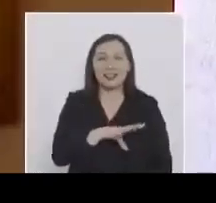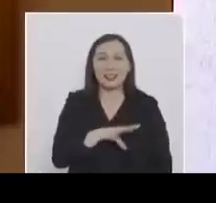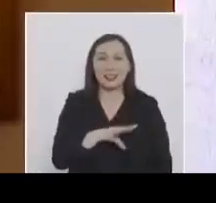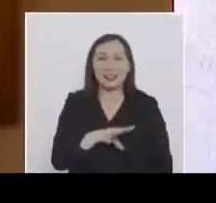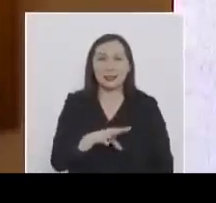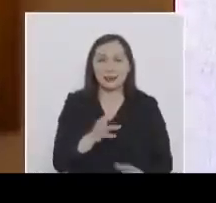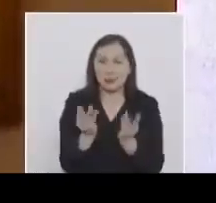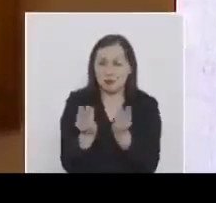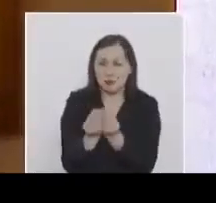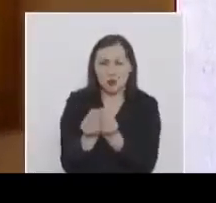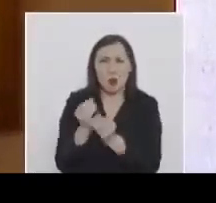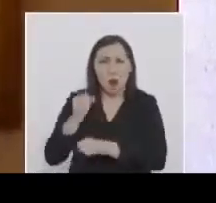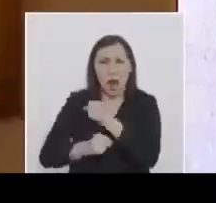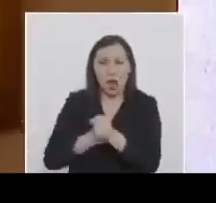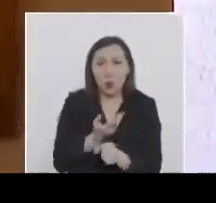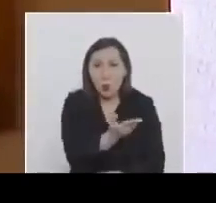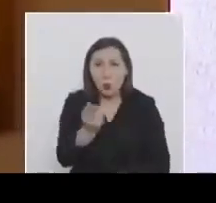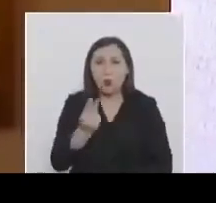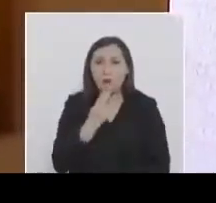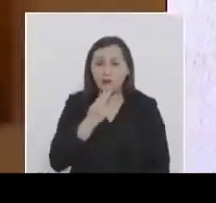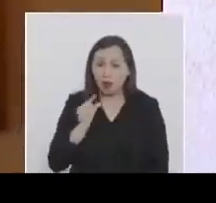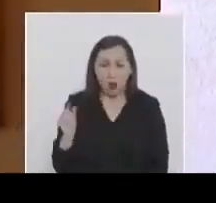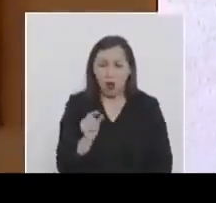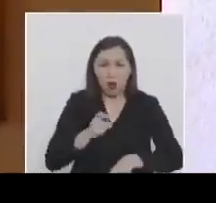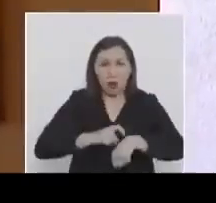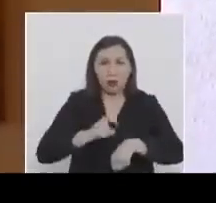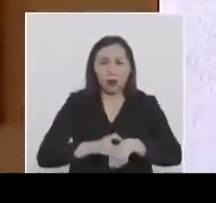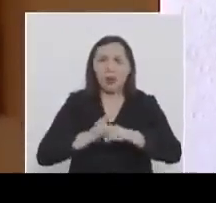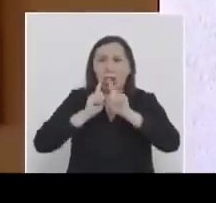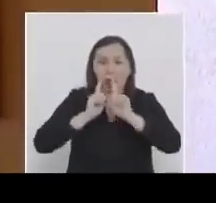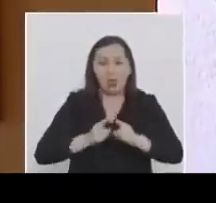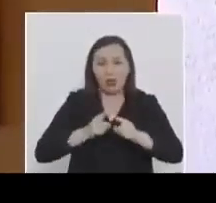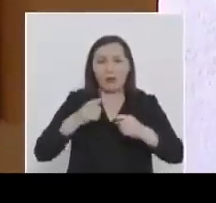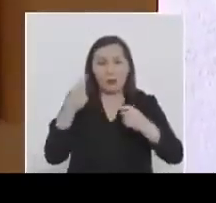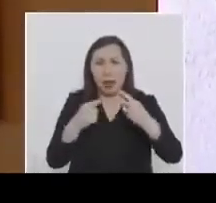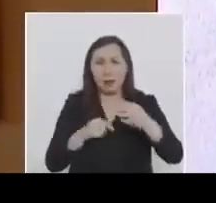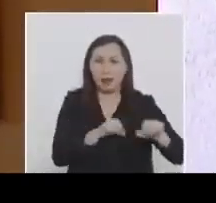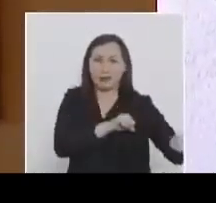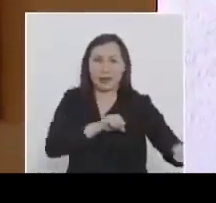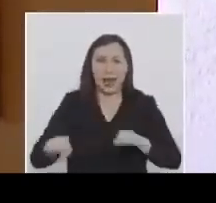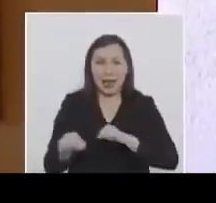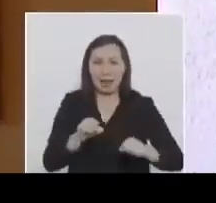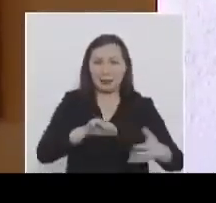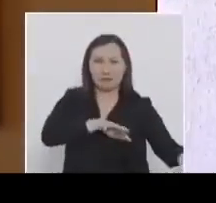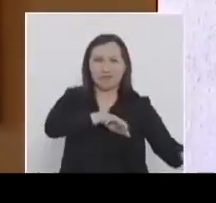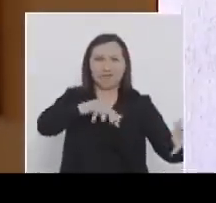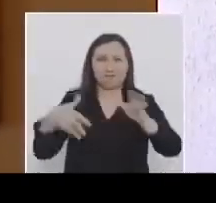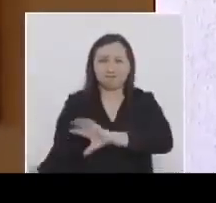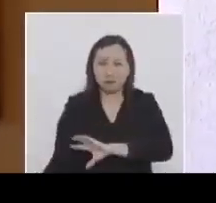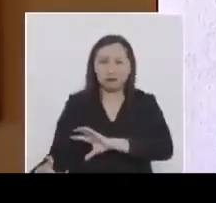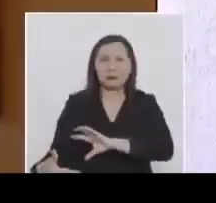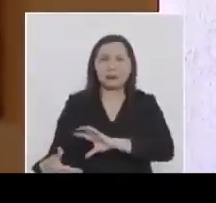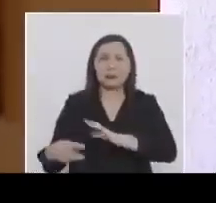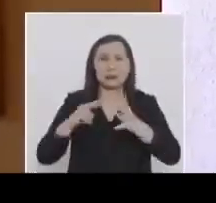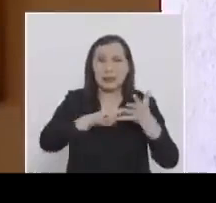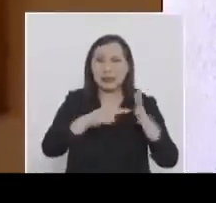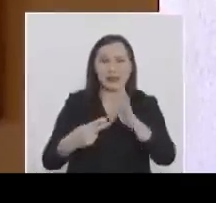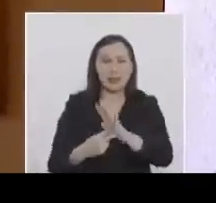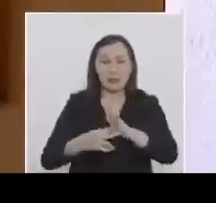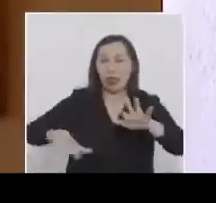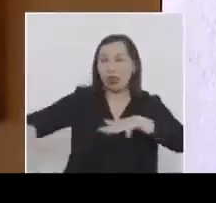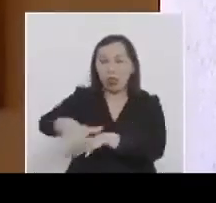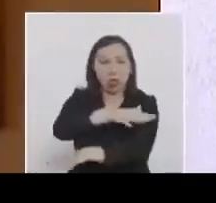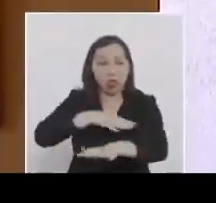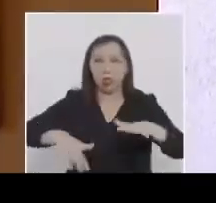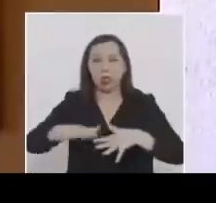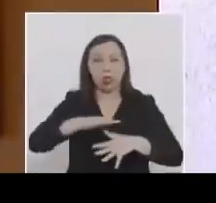puñado de años, y ustedes lo han vivido, ha debido atravesar terremotos, catástrofes, crisis, convulsiones y